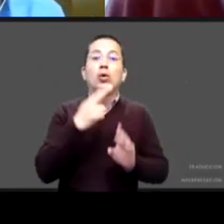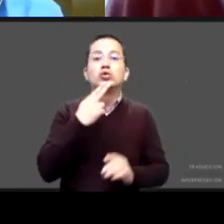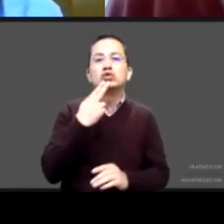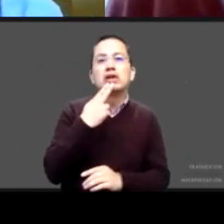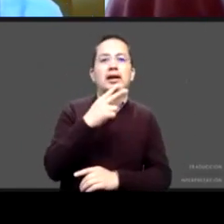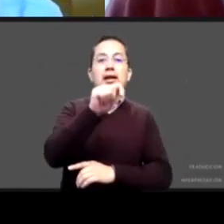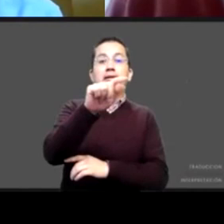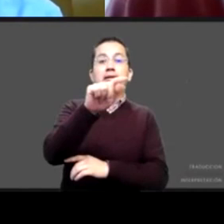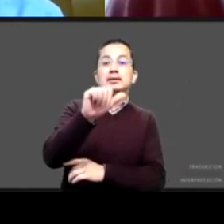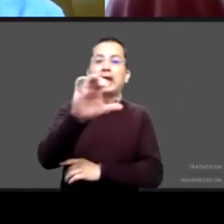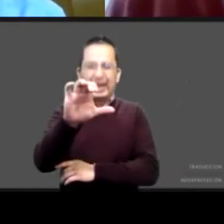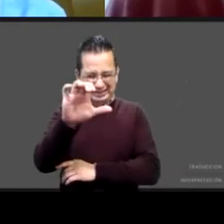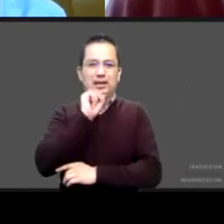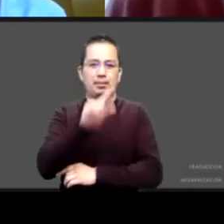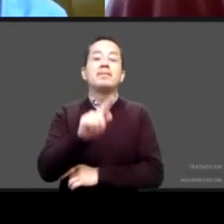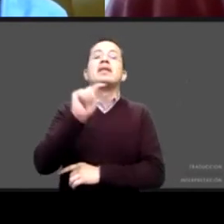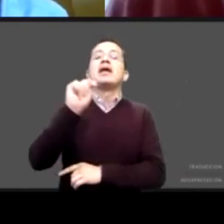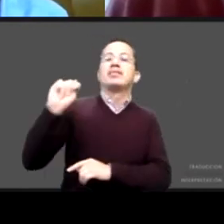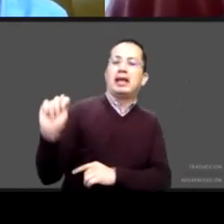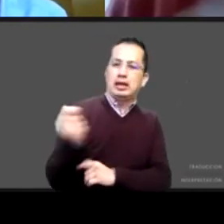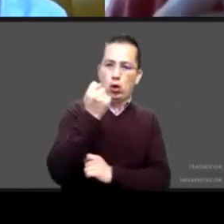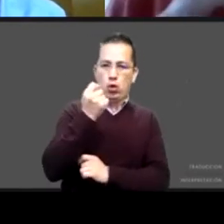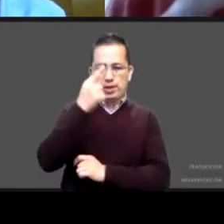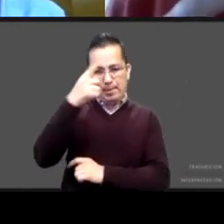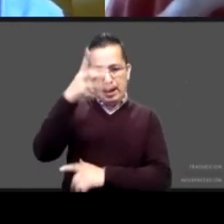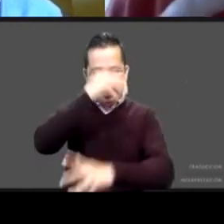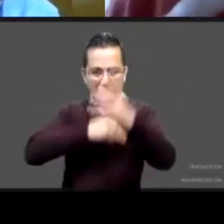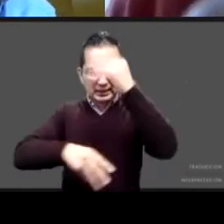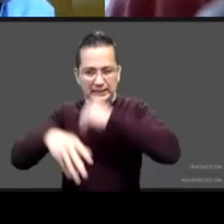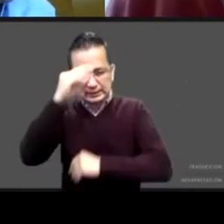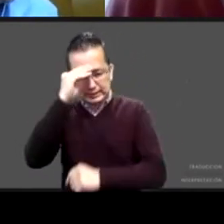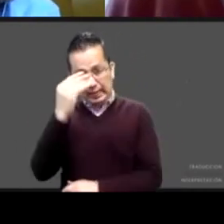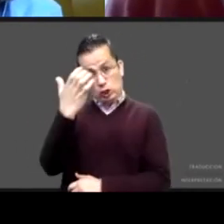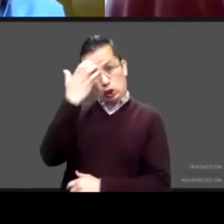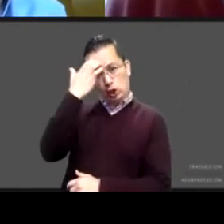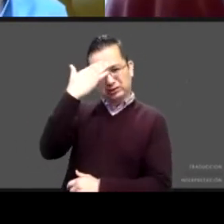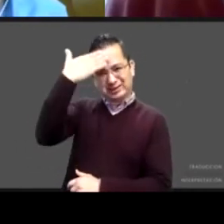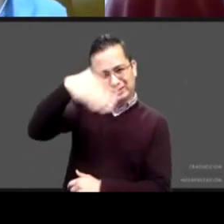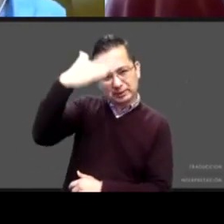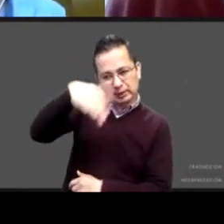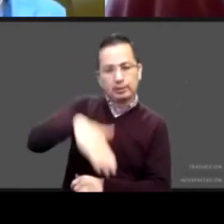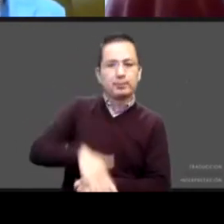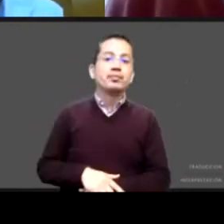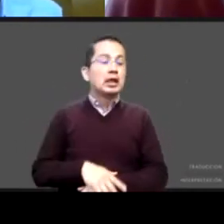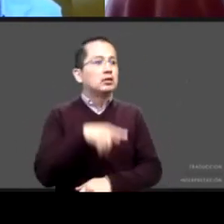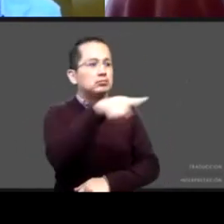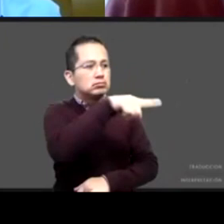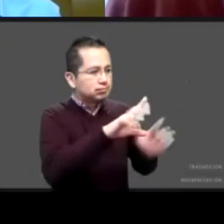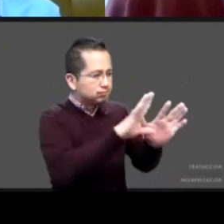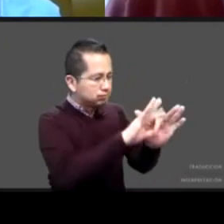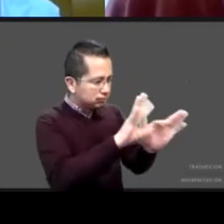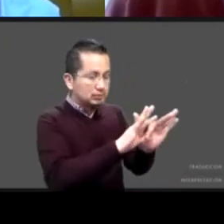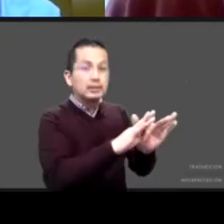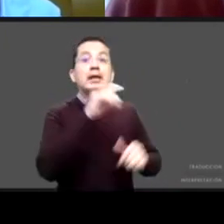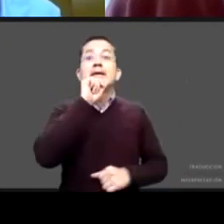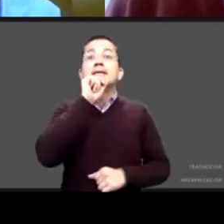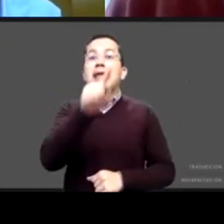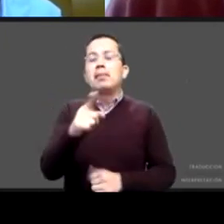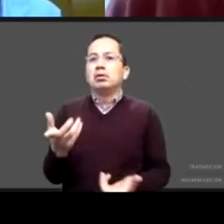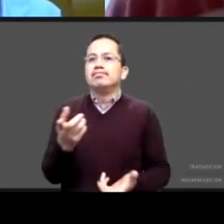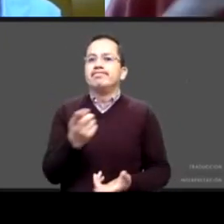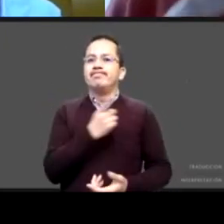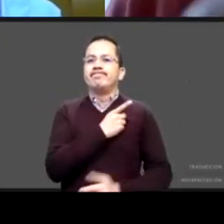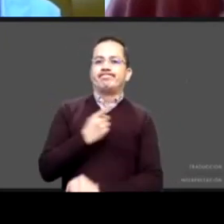tecnologías de aprendizaje y conocimiento, y por último también cómo utilizan las